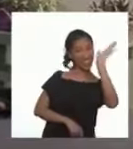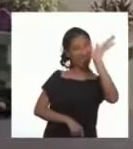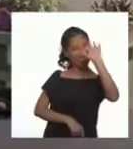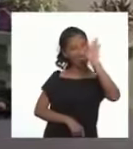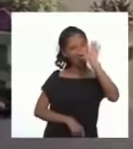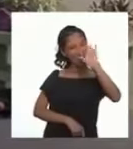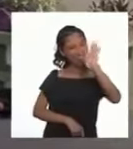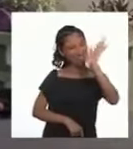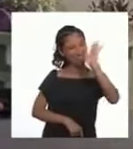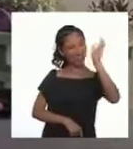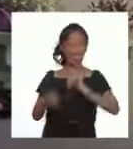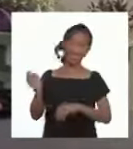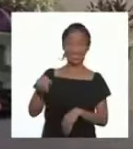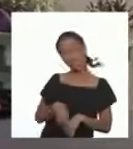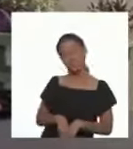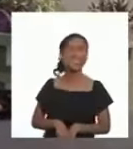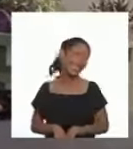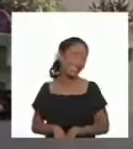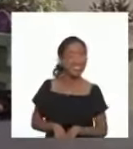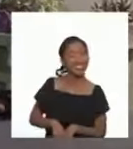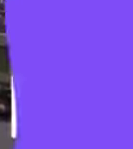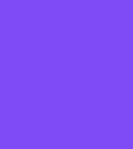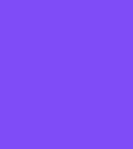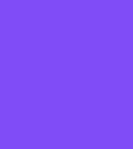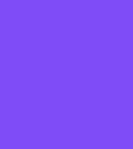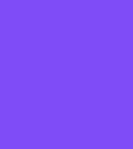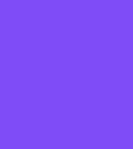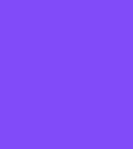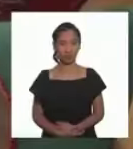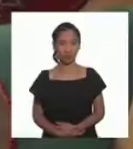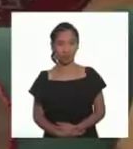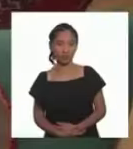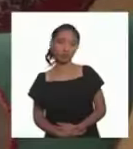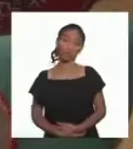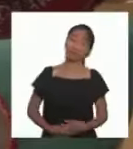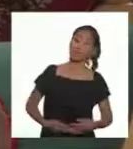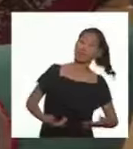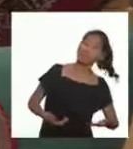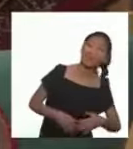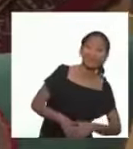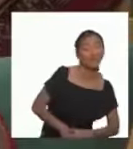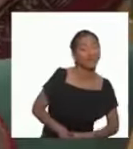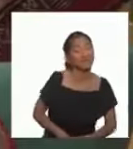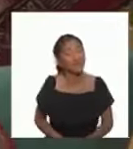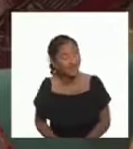volvemos! Mira, Calcetín, y por este lado caminamos.